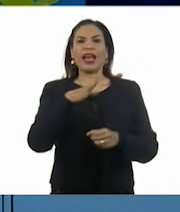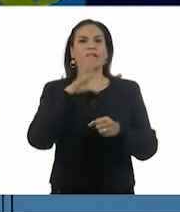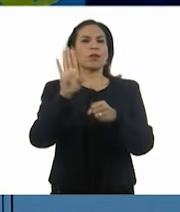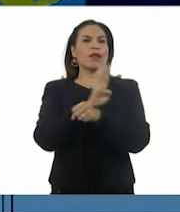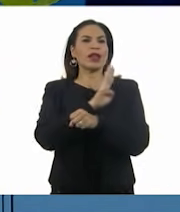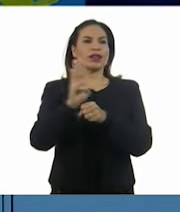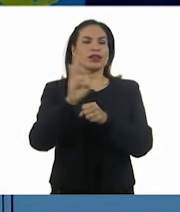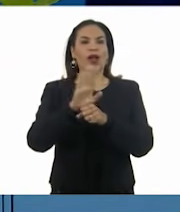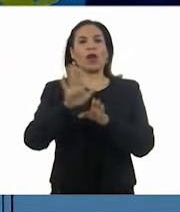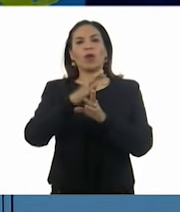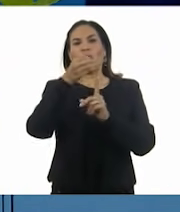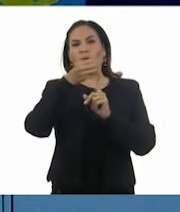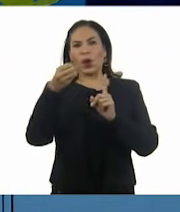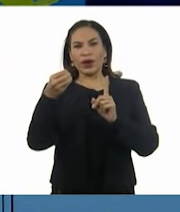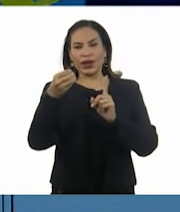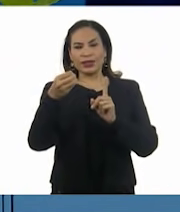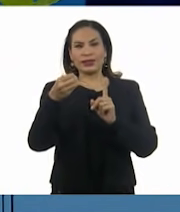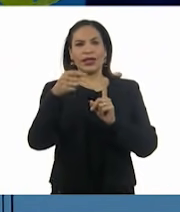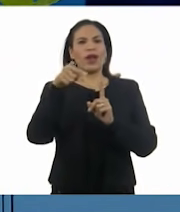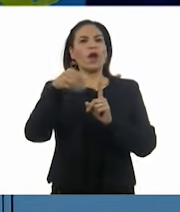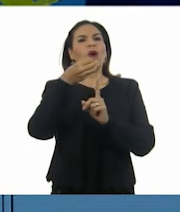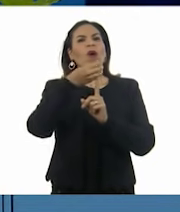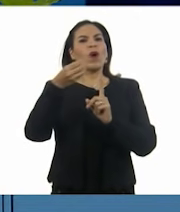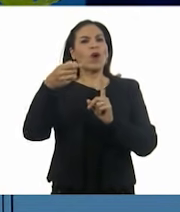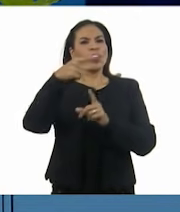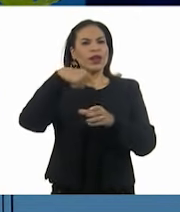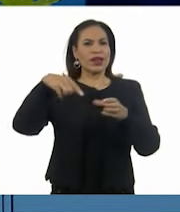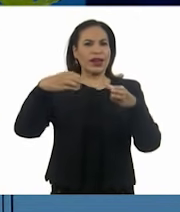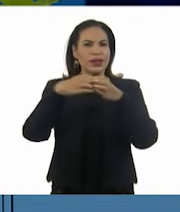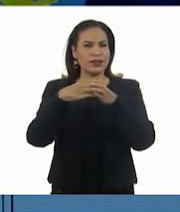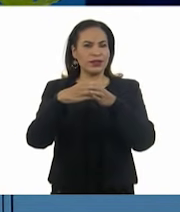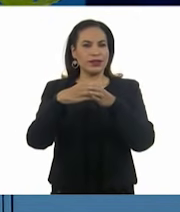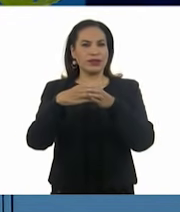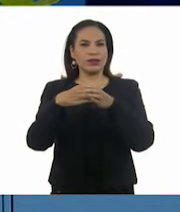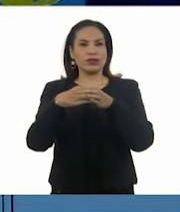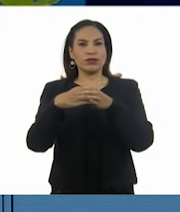era que nos organizáramos, ¿verdad? La organización...